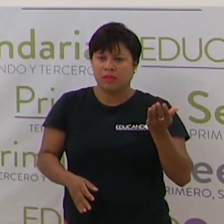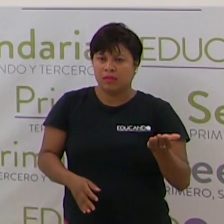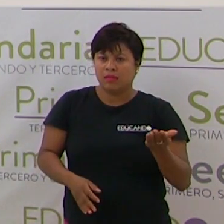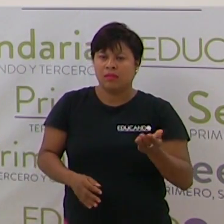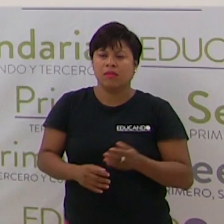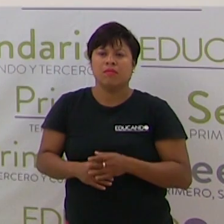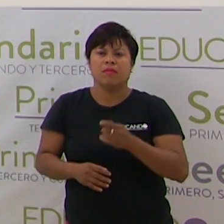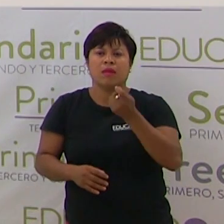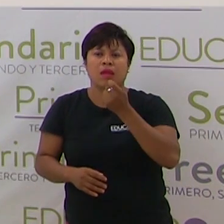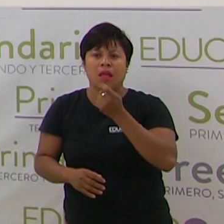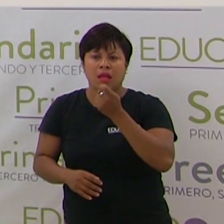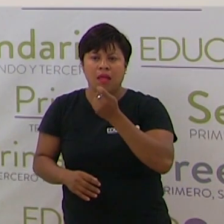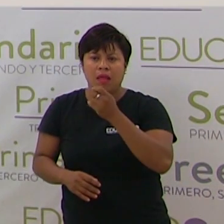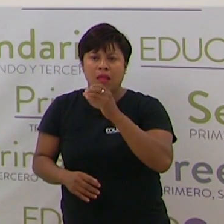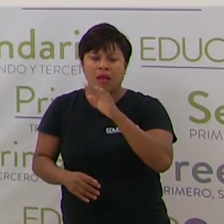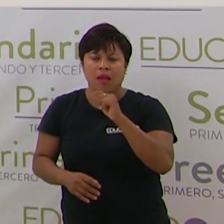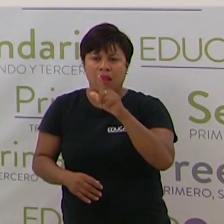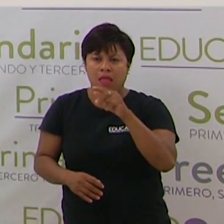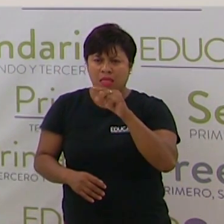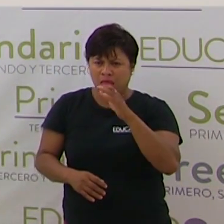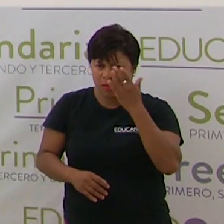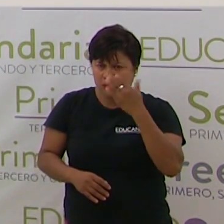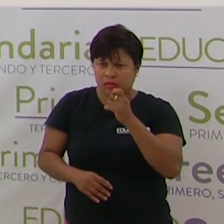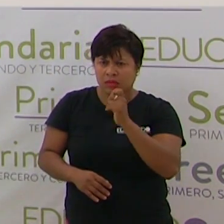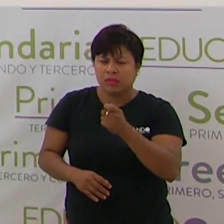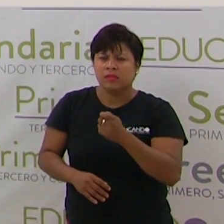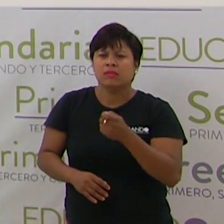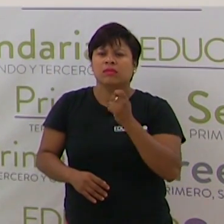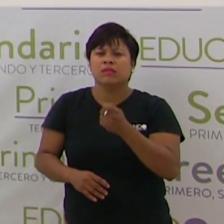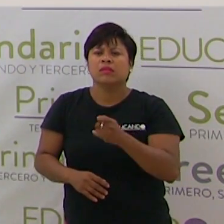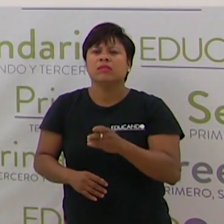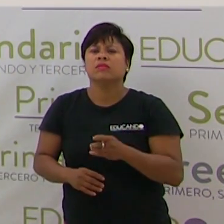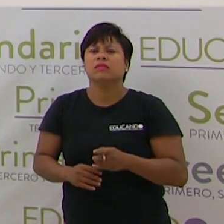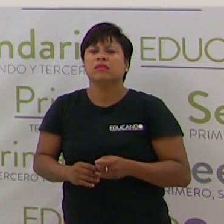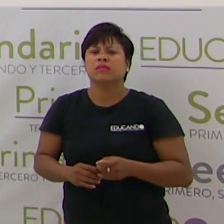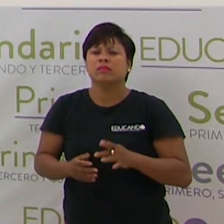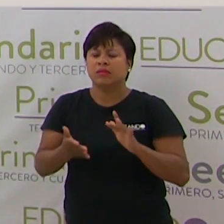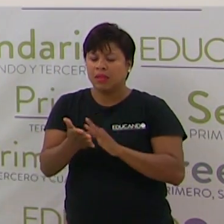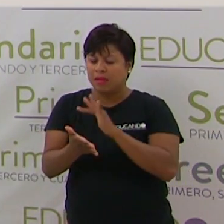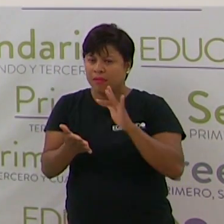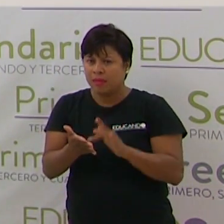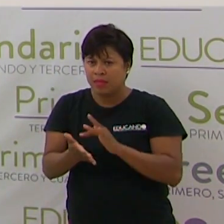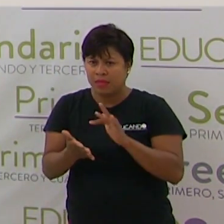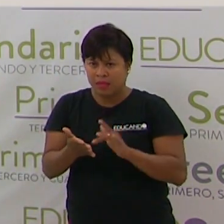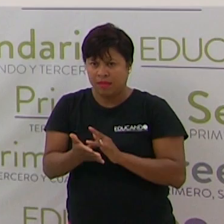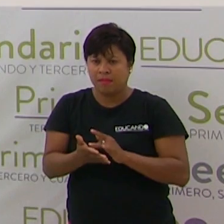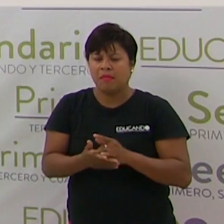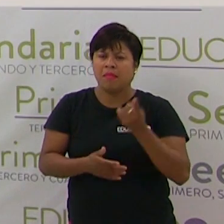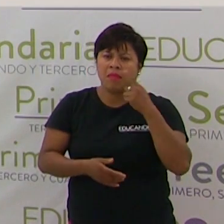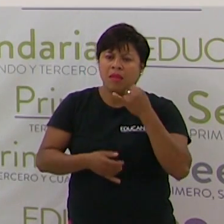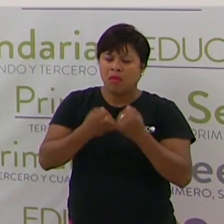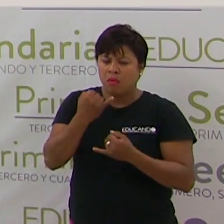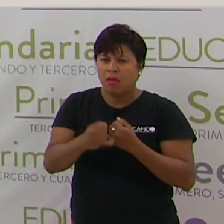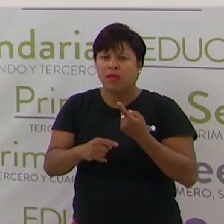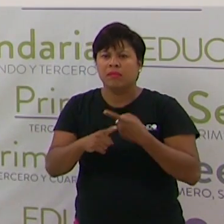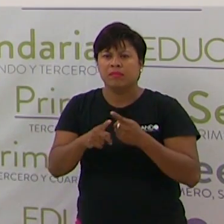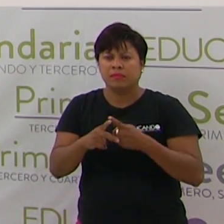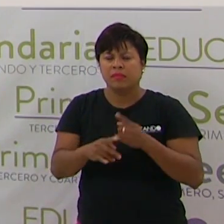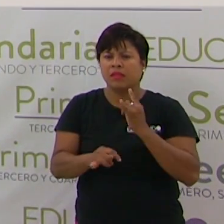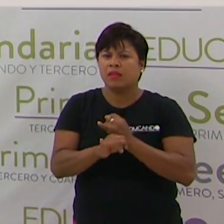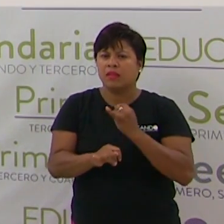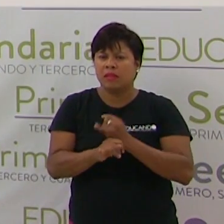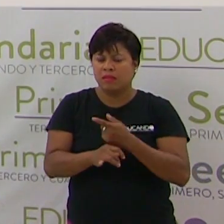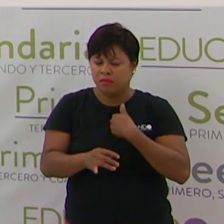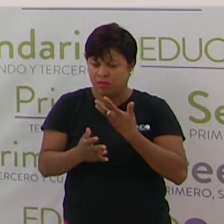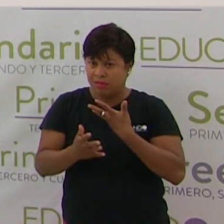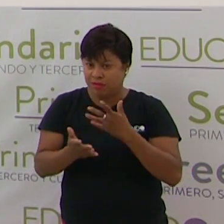tableta. ¿Sí sabes qué es una tableta? ¿Sí? Es un aparato electrónico que te sirve para juegos, internet y demás. Bueno, aquí tengo